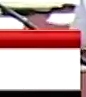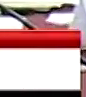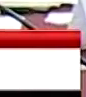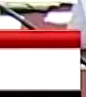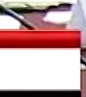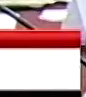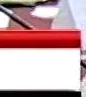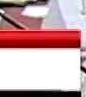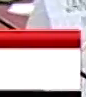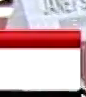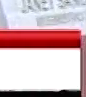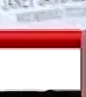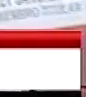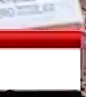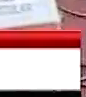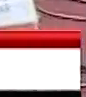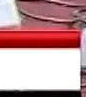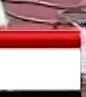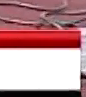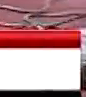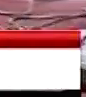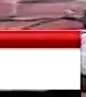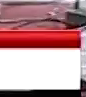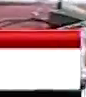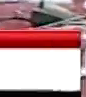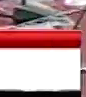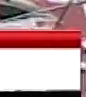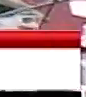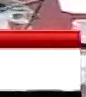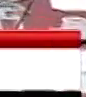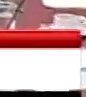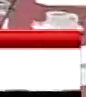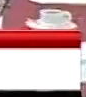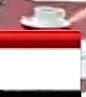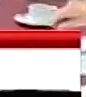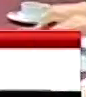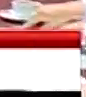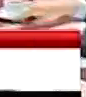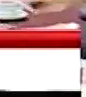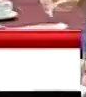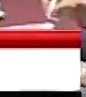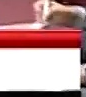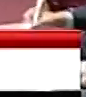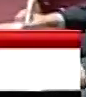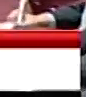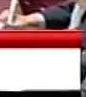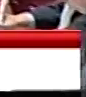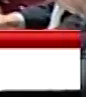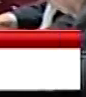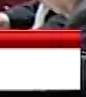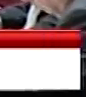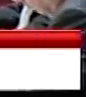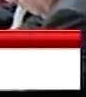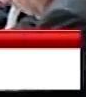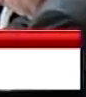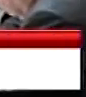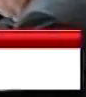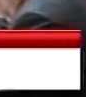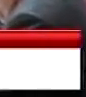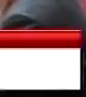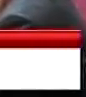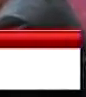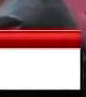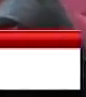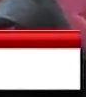Muchas gracias, congresista Yanes Sánchez. Tiene su palabra la congresista Esther Savera. Muchas gracias, presidente. Por intermedio